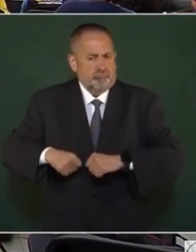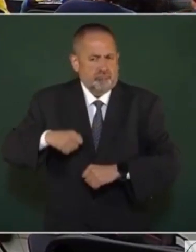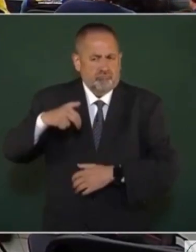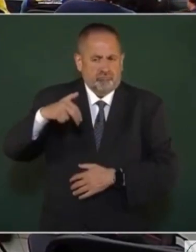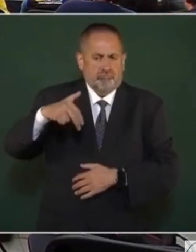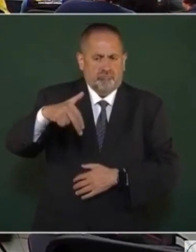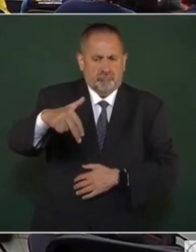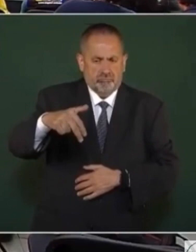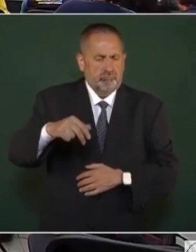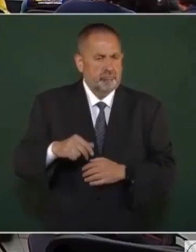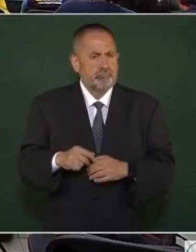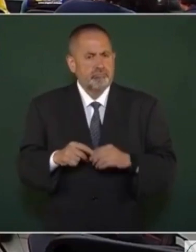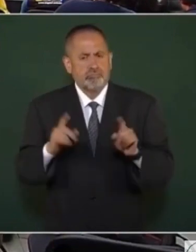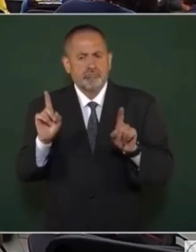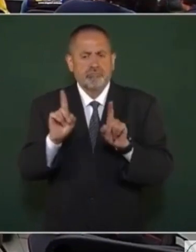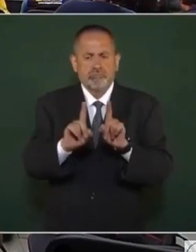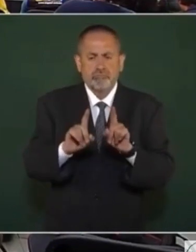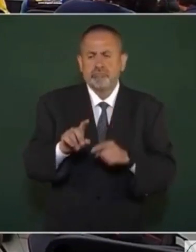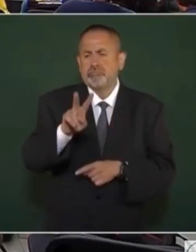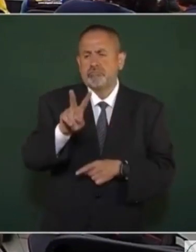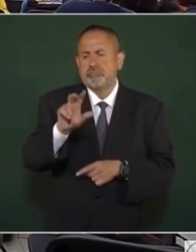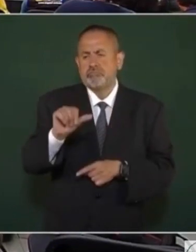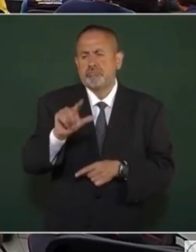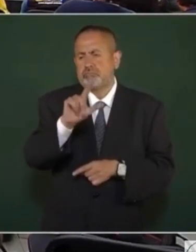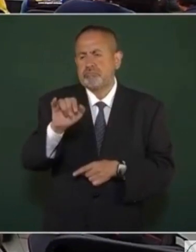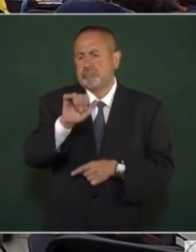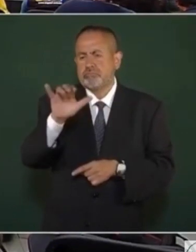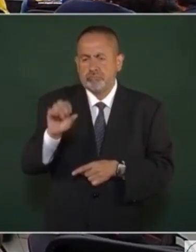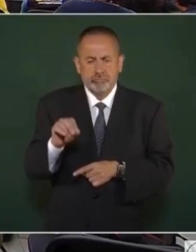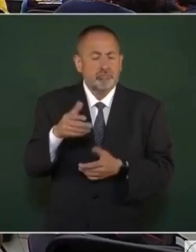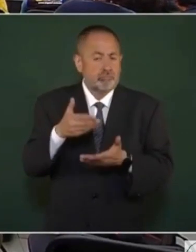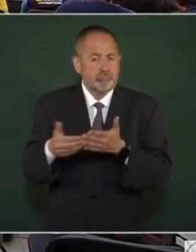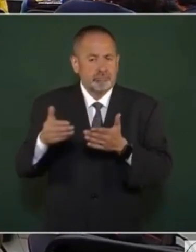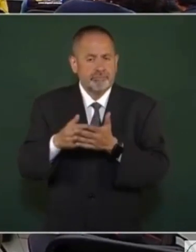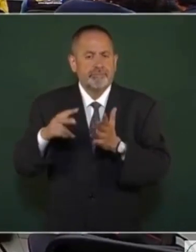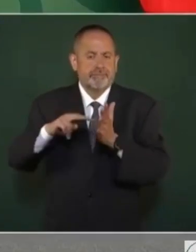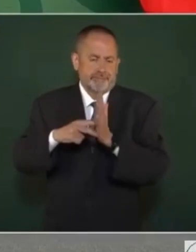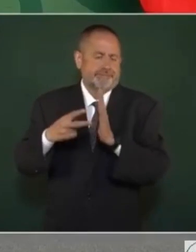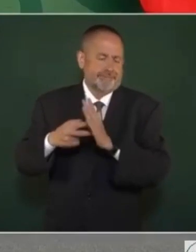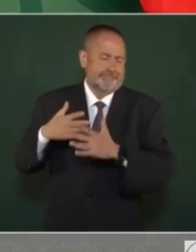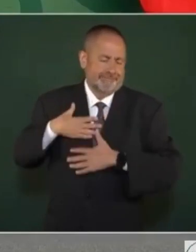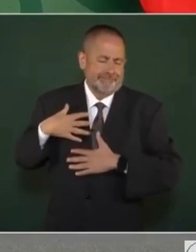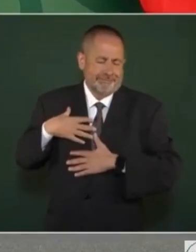Y venía también Vallejo, que ahora es el ingeniero nuestro,